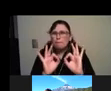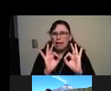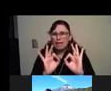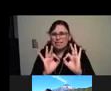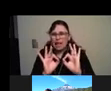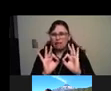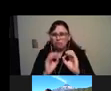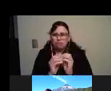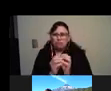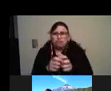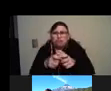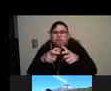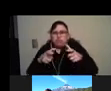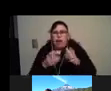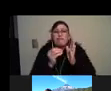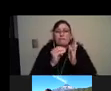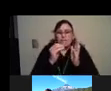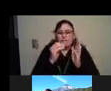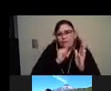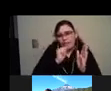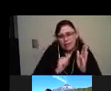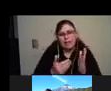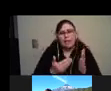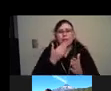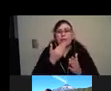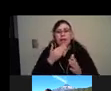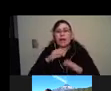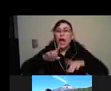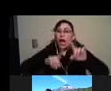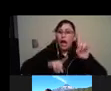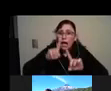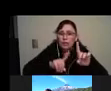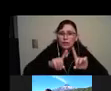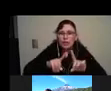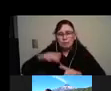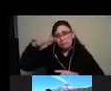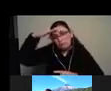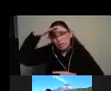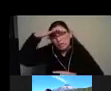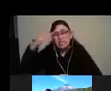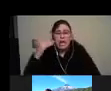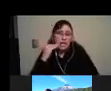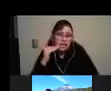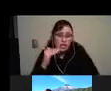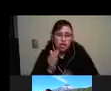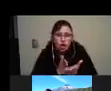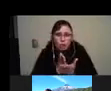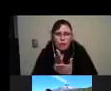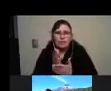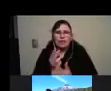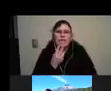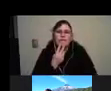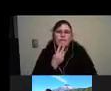¿ya? Que se va produciendo en gran medida en base a las experiencias que va